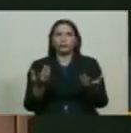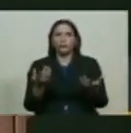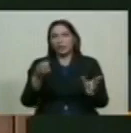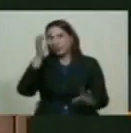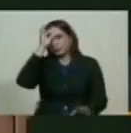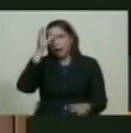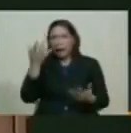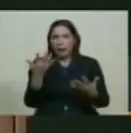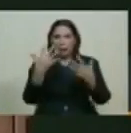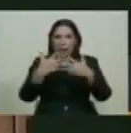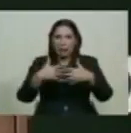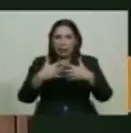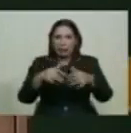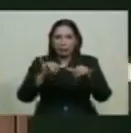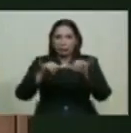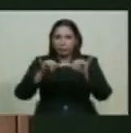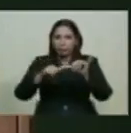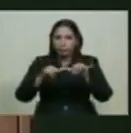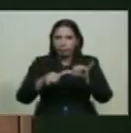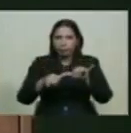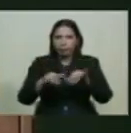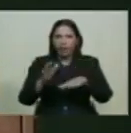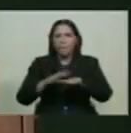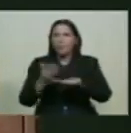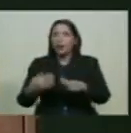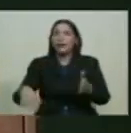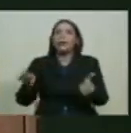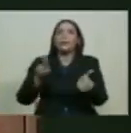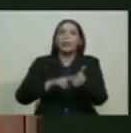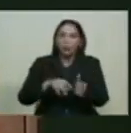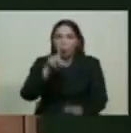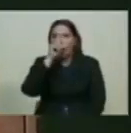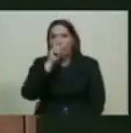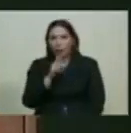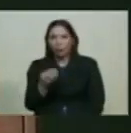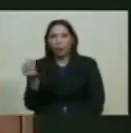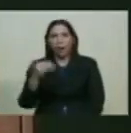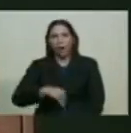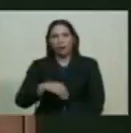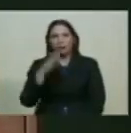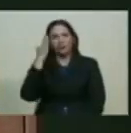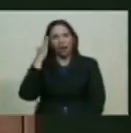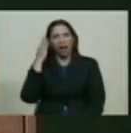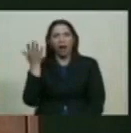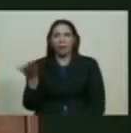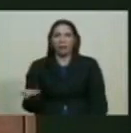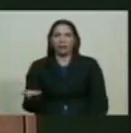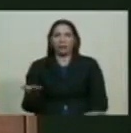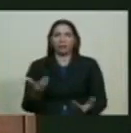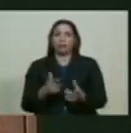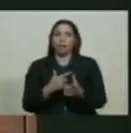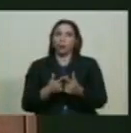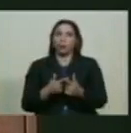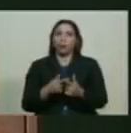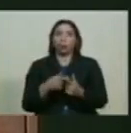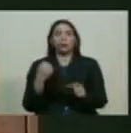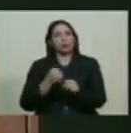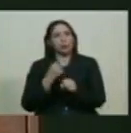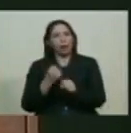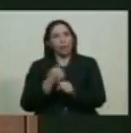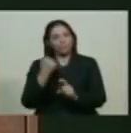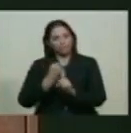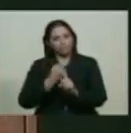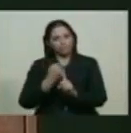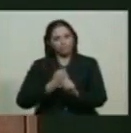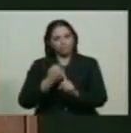ingeniería hidráulica, ¿no? ¿Por qué tienen que repetir un año más lo que ya saben, ¿no? Vamos a trabajar en eso arduamente y esperamos